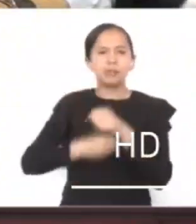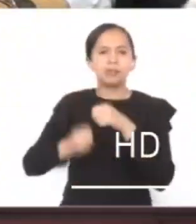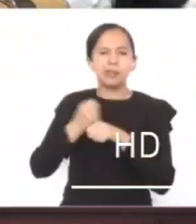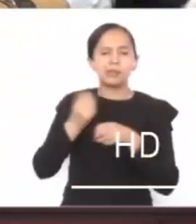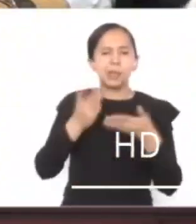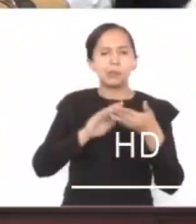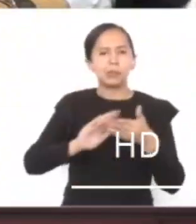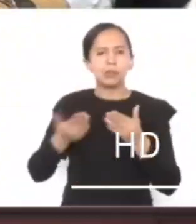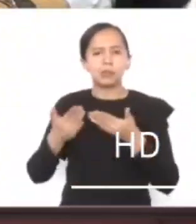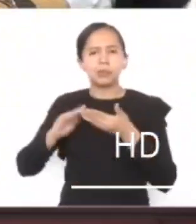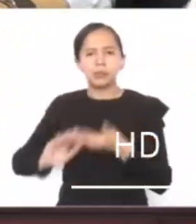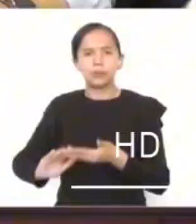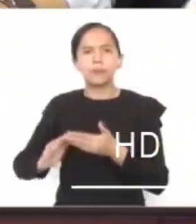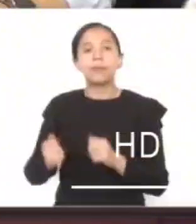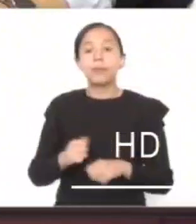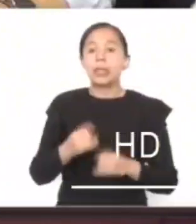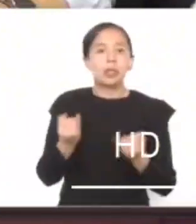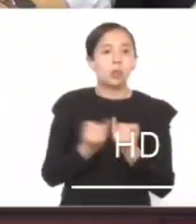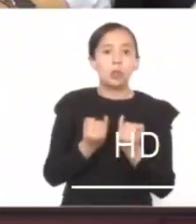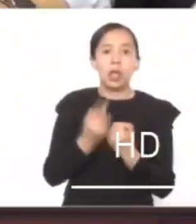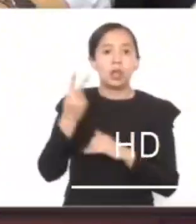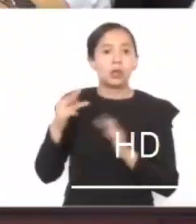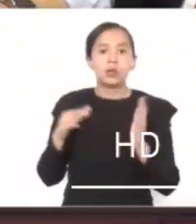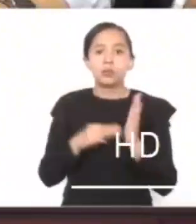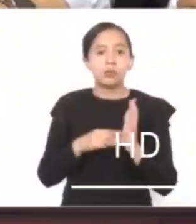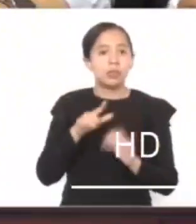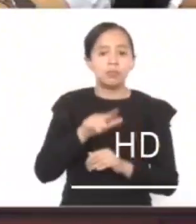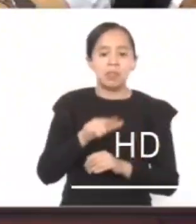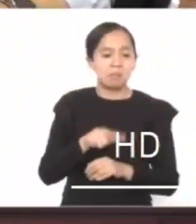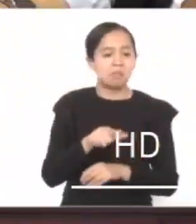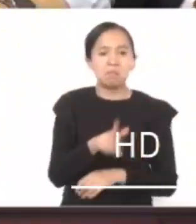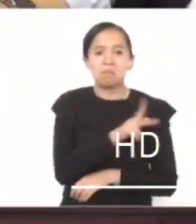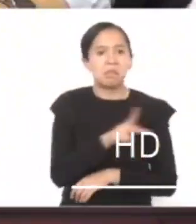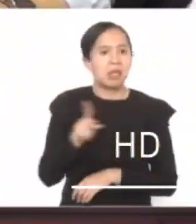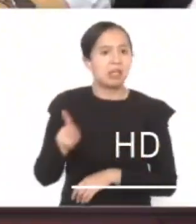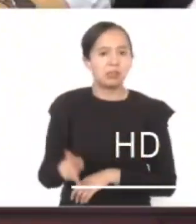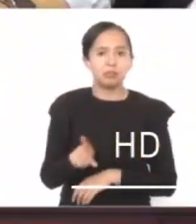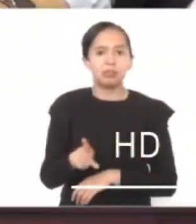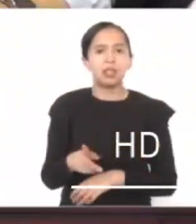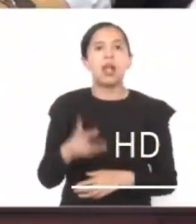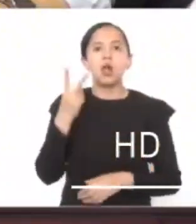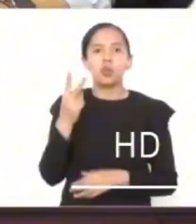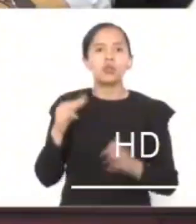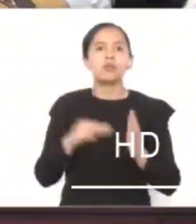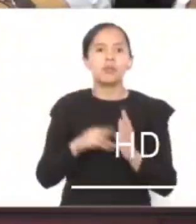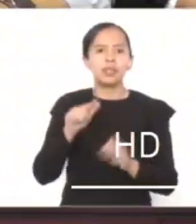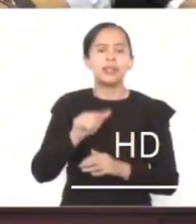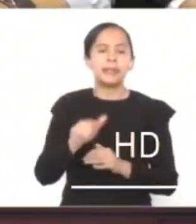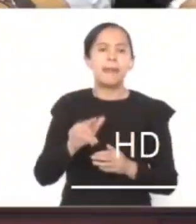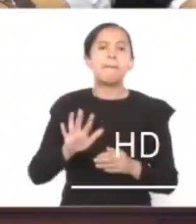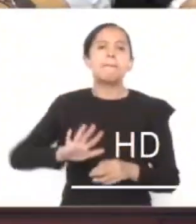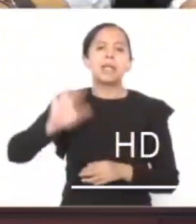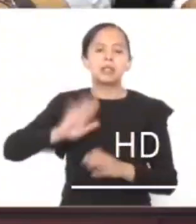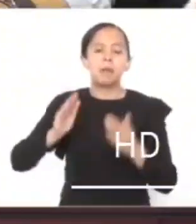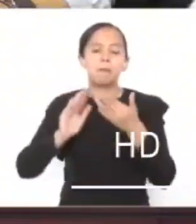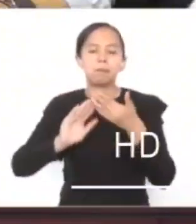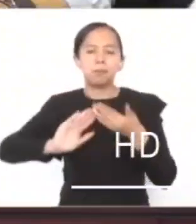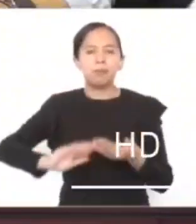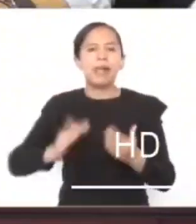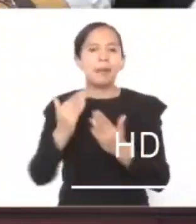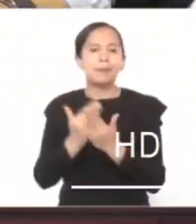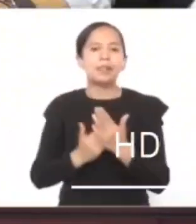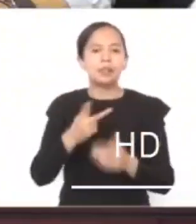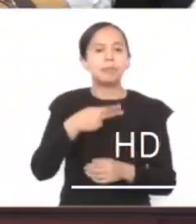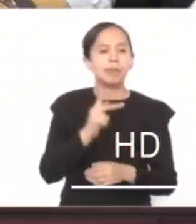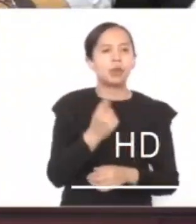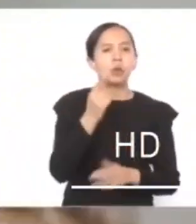Y prácticamente coinciden igual que en el 2017. ¿Ya? Nada más que en el 2017 fueron menos colapsos que en